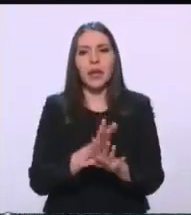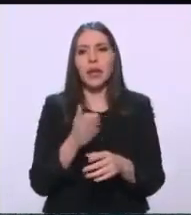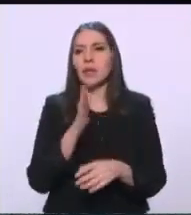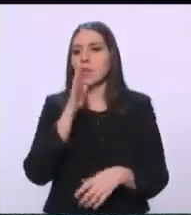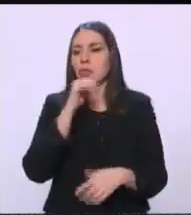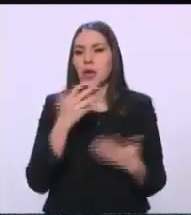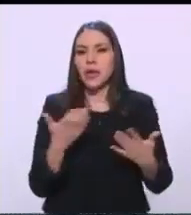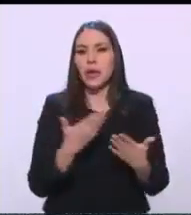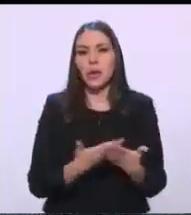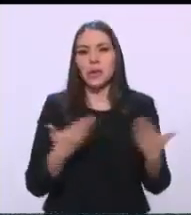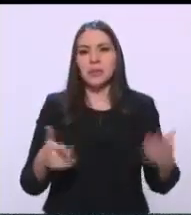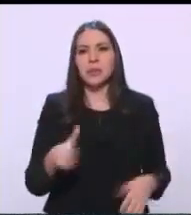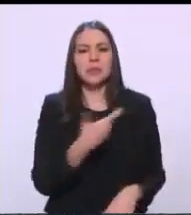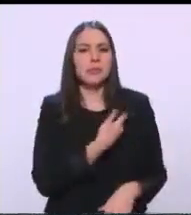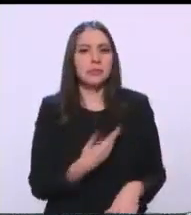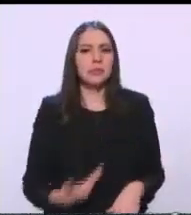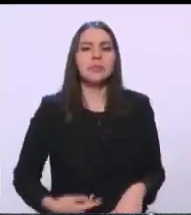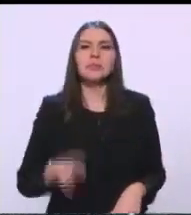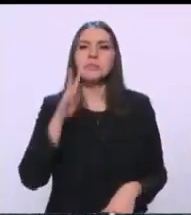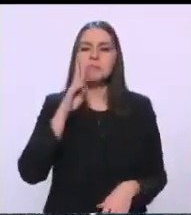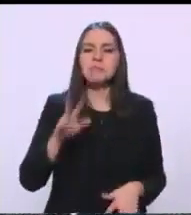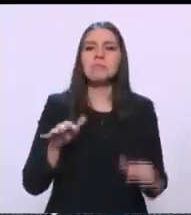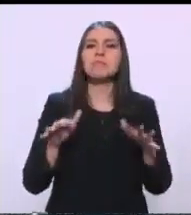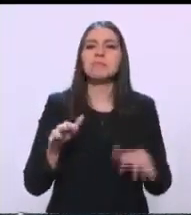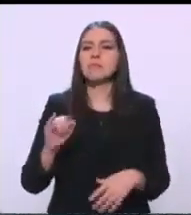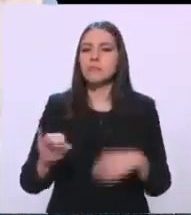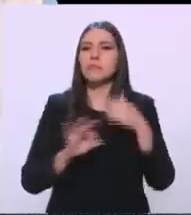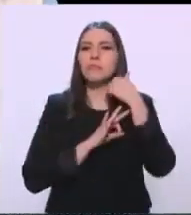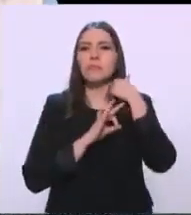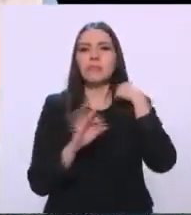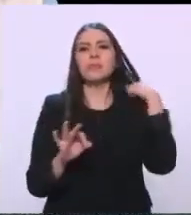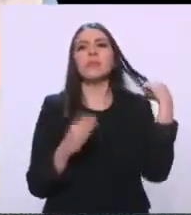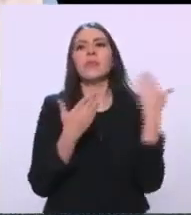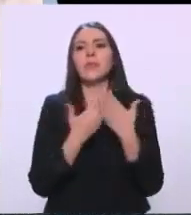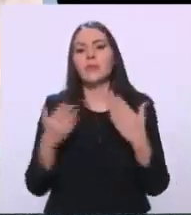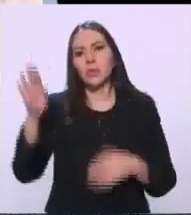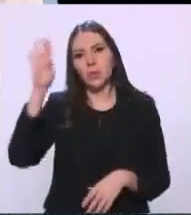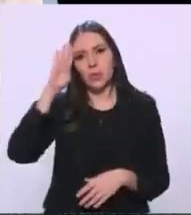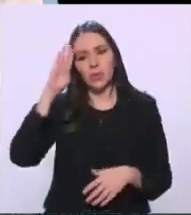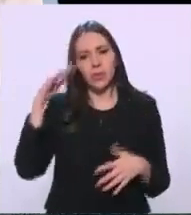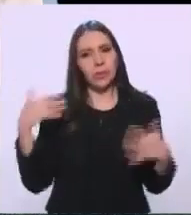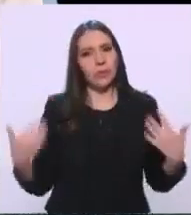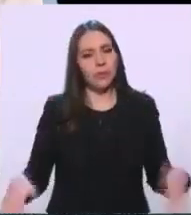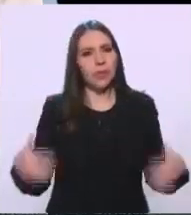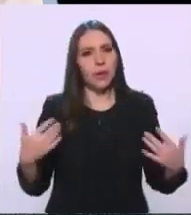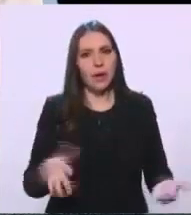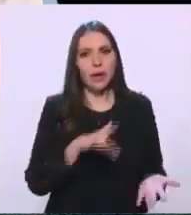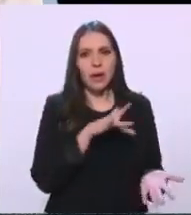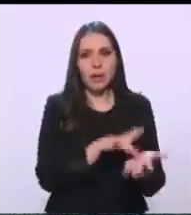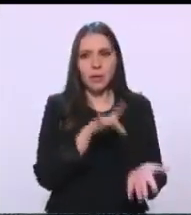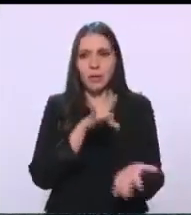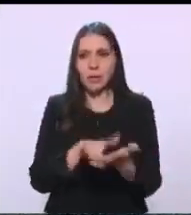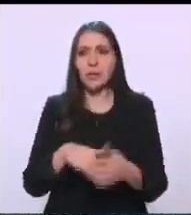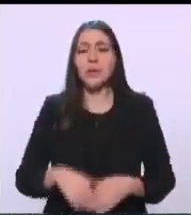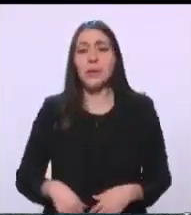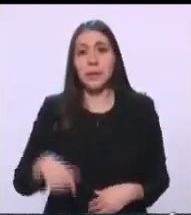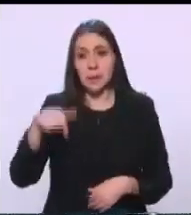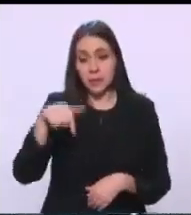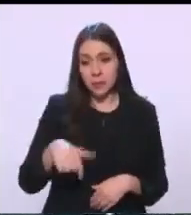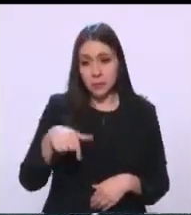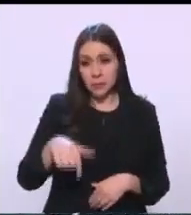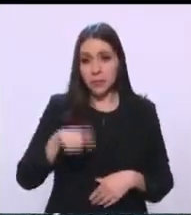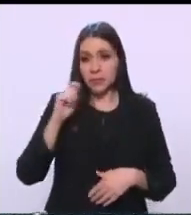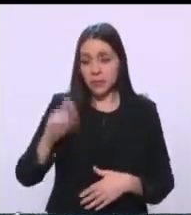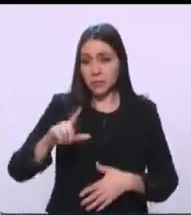el presidente ha demostrado que se puede hacer, los apoyos son impresionantes. Yo creo que en ningún país, al menos en América Latina, hay